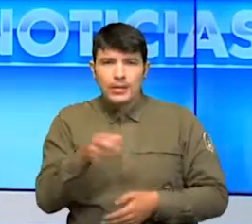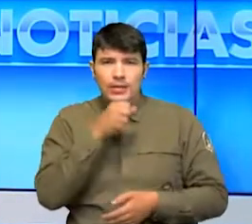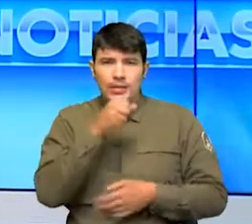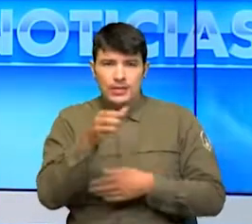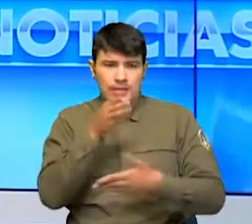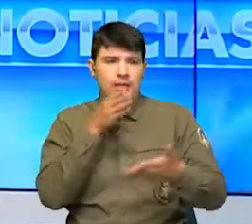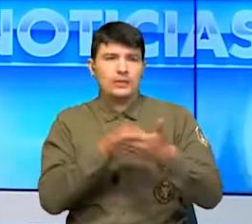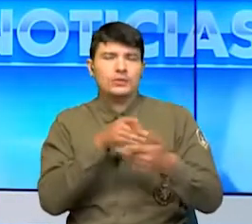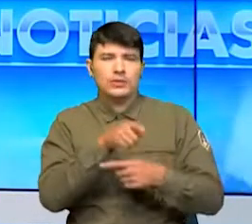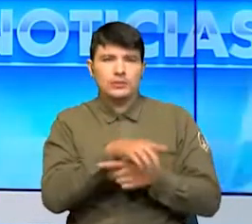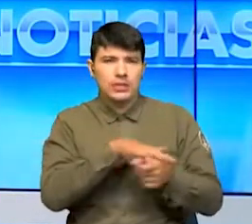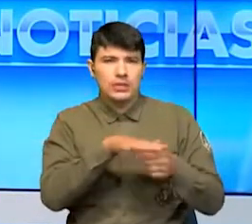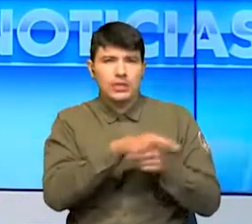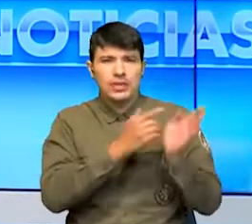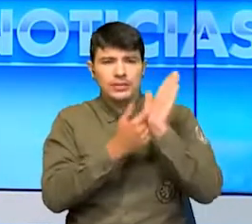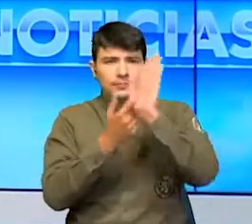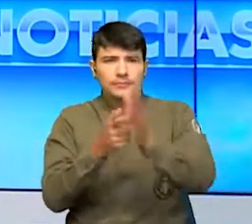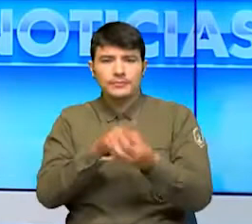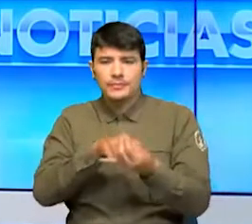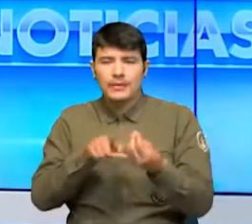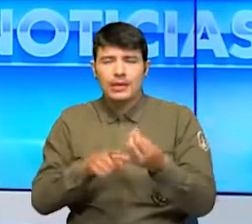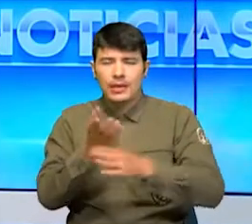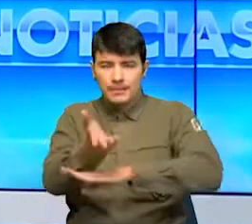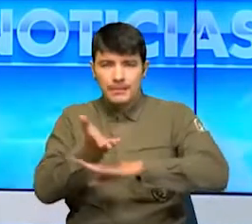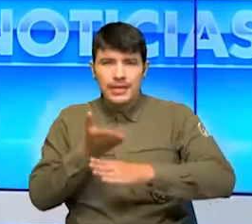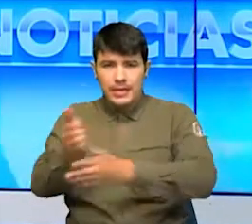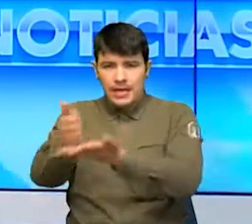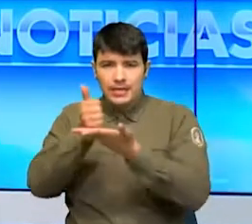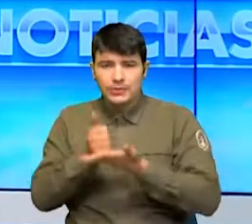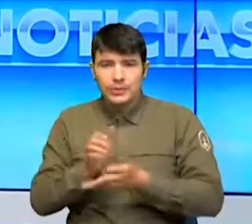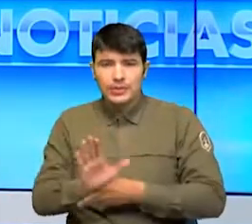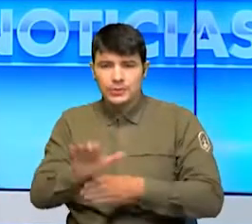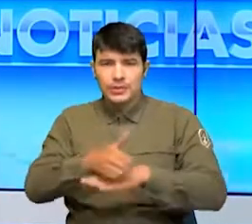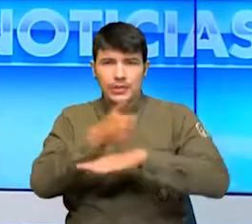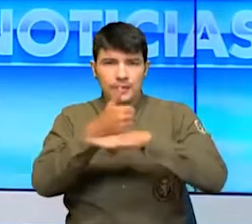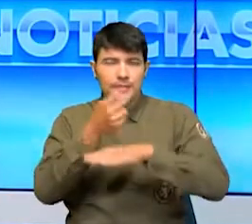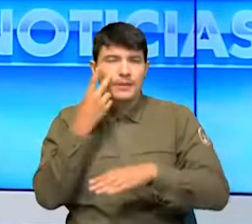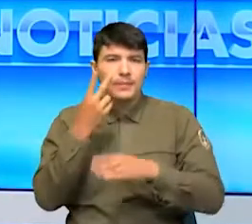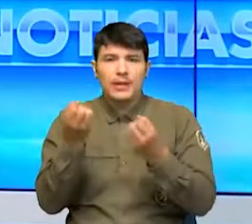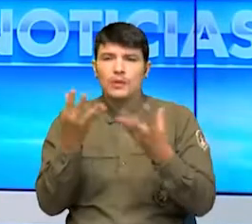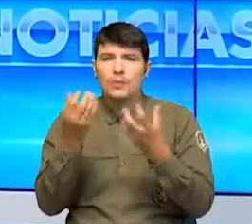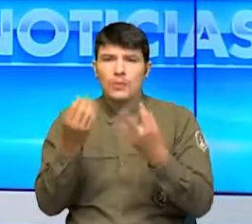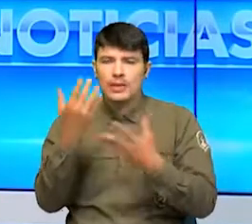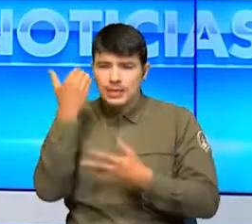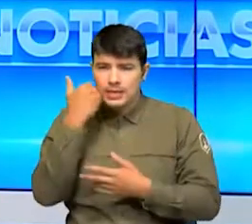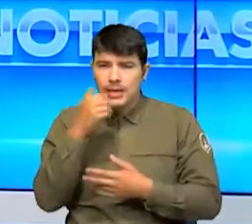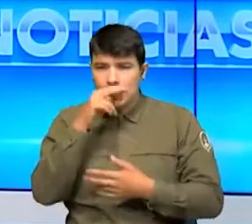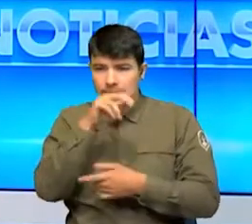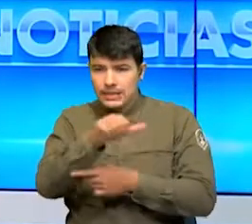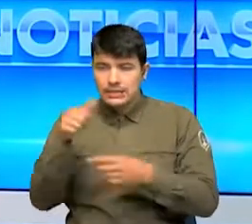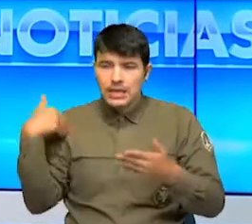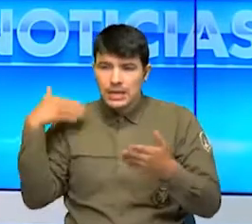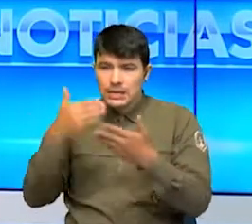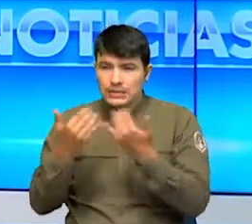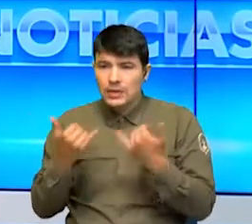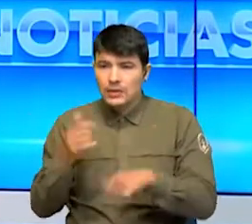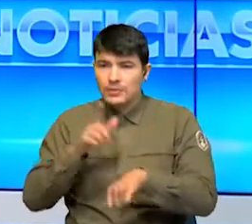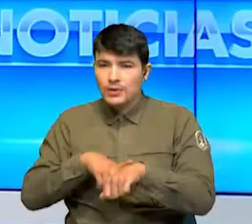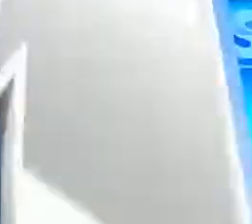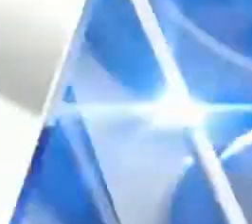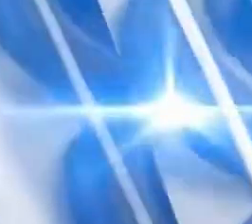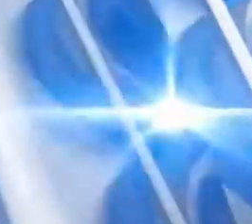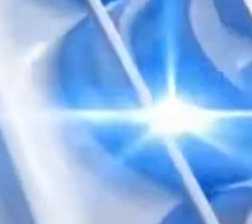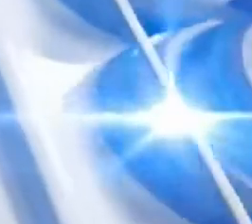situación a presentar el caso y solicitar ayuda a las autoridades karen sánchez cuántas son las menores que hasta el momento se han reportado como